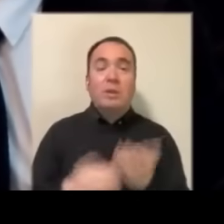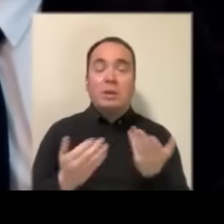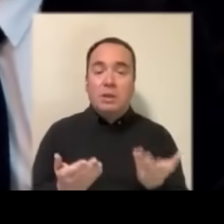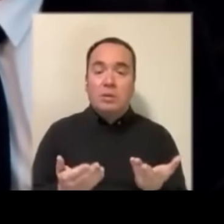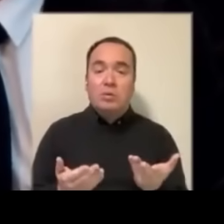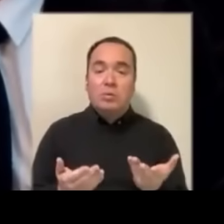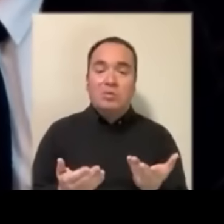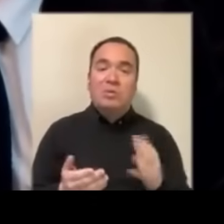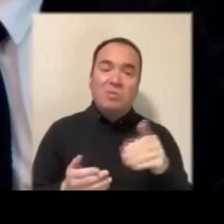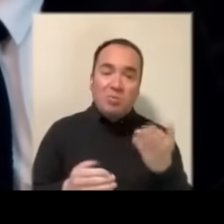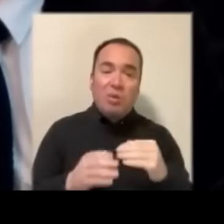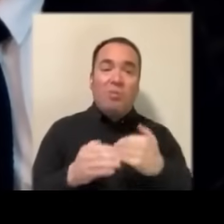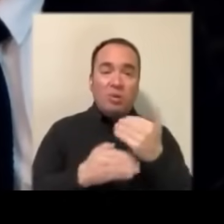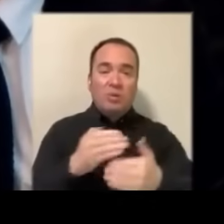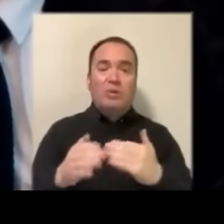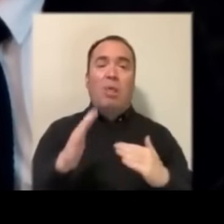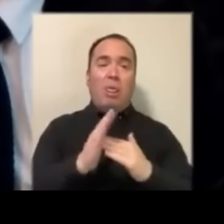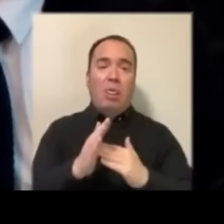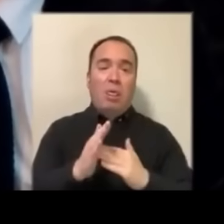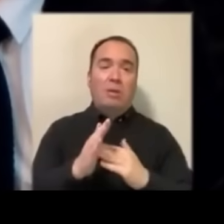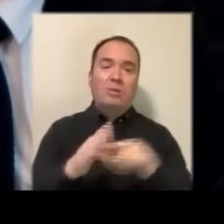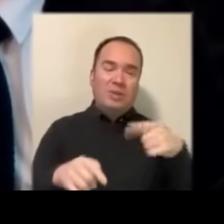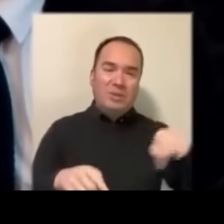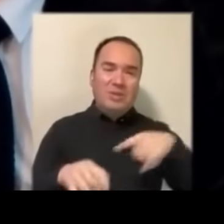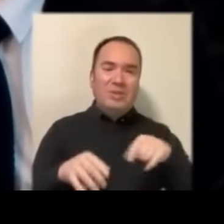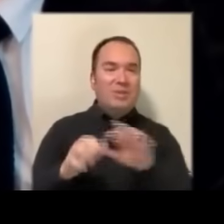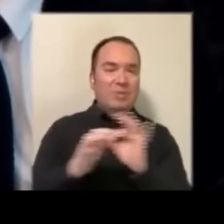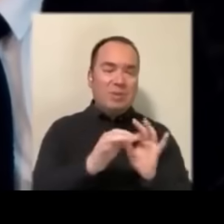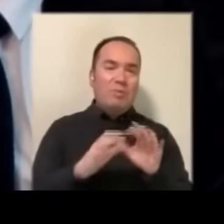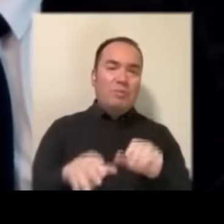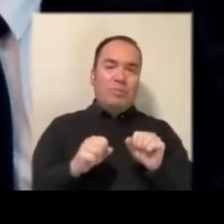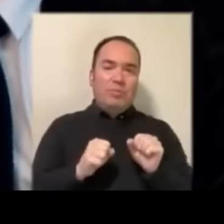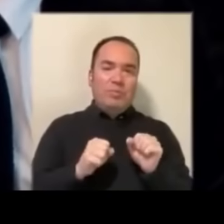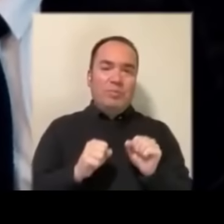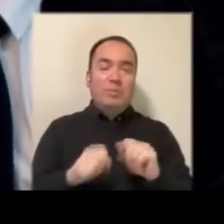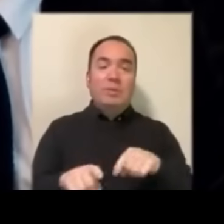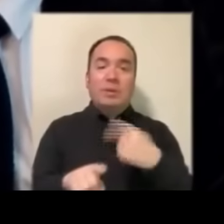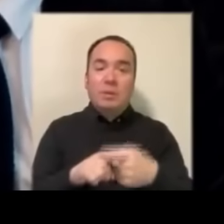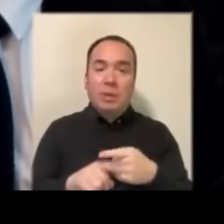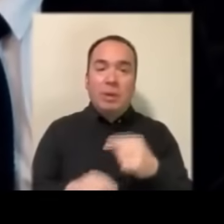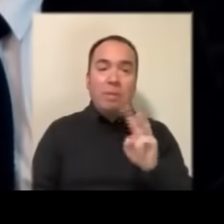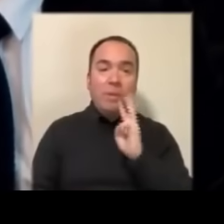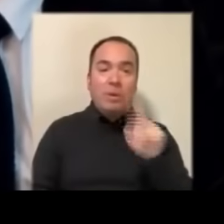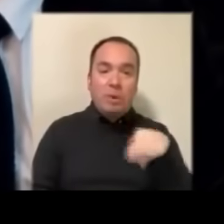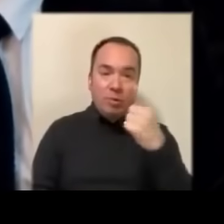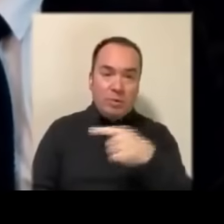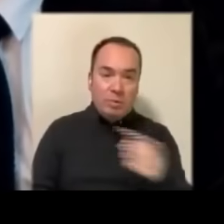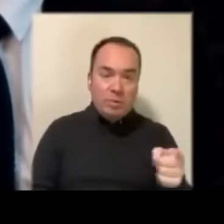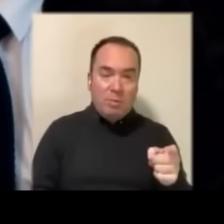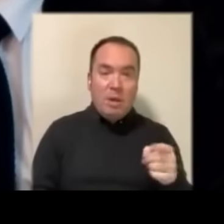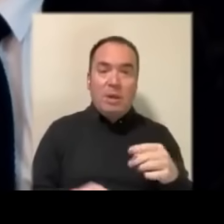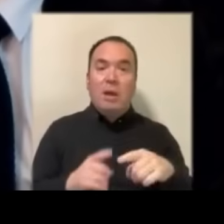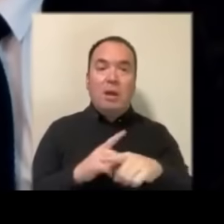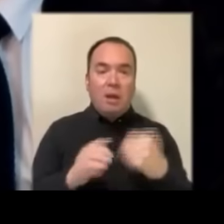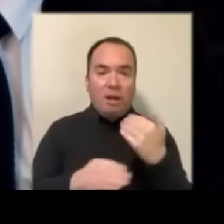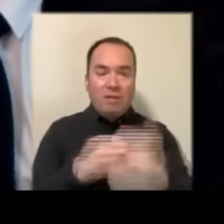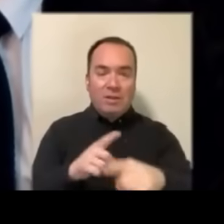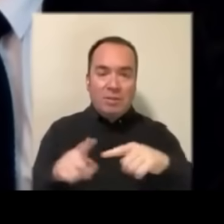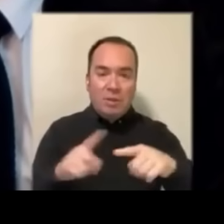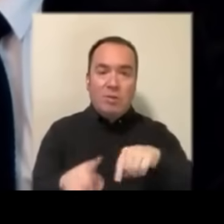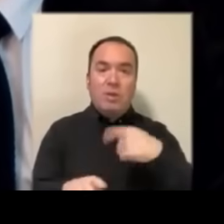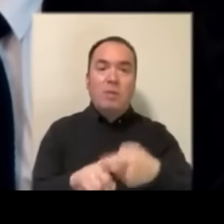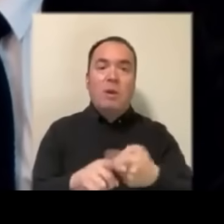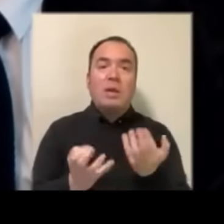de este proceso y ante la inminencia de su término parcial el miércoles de la próxima semana y la necesidad de poner